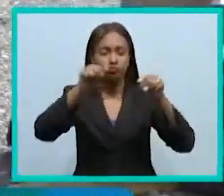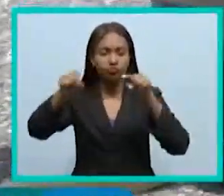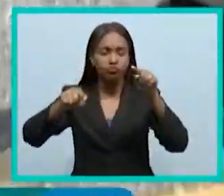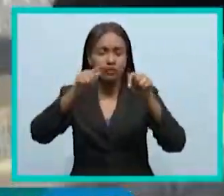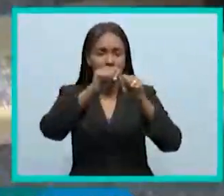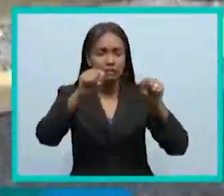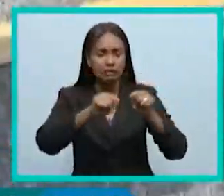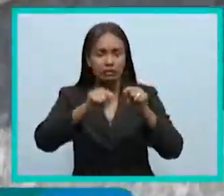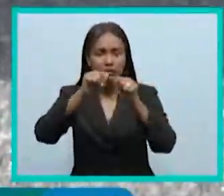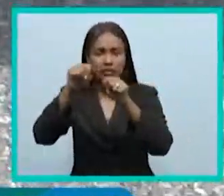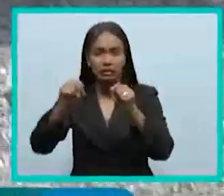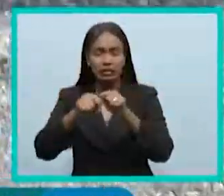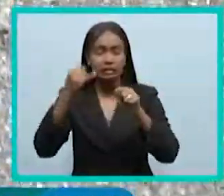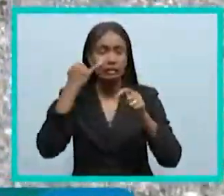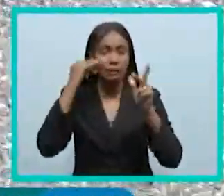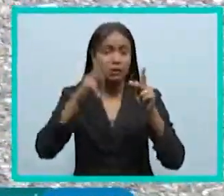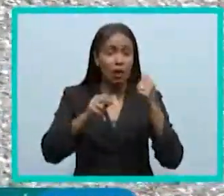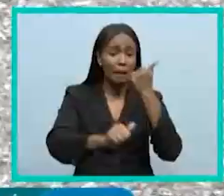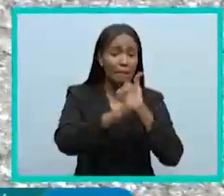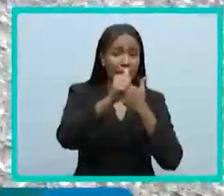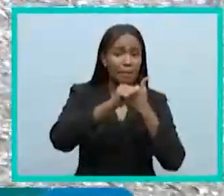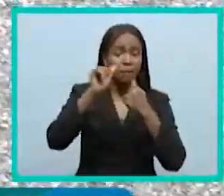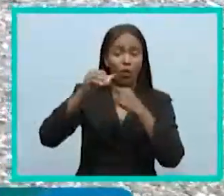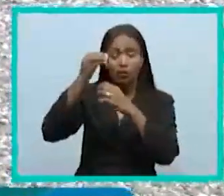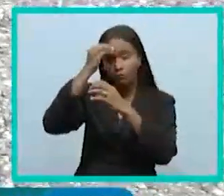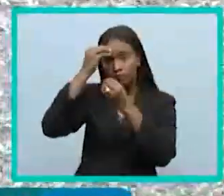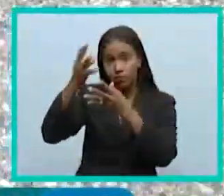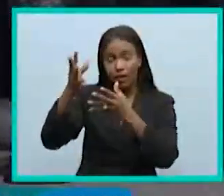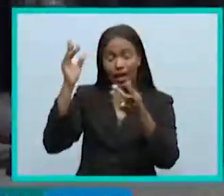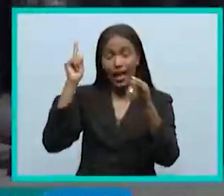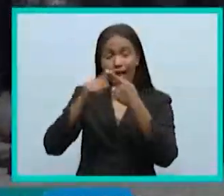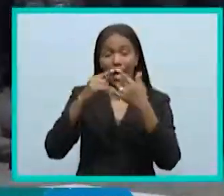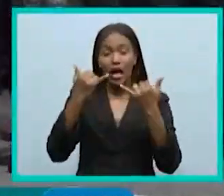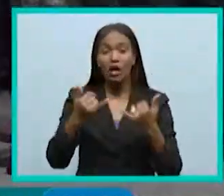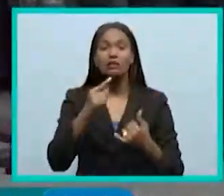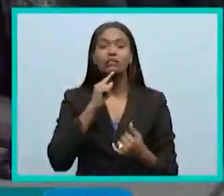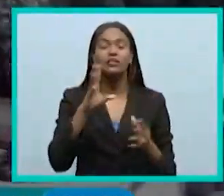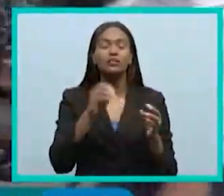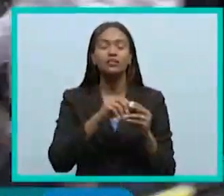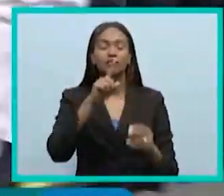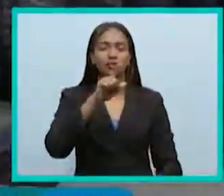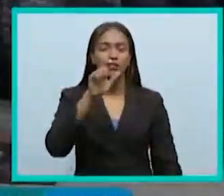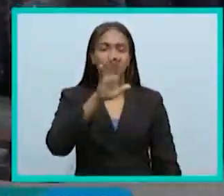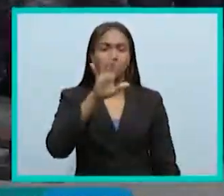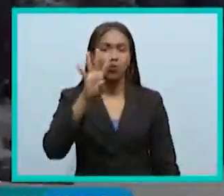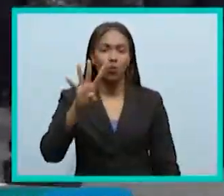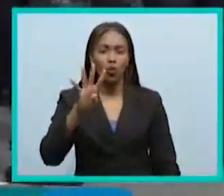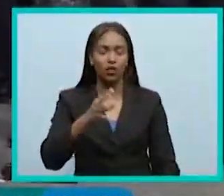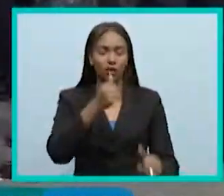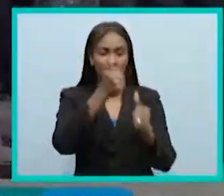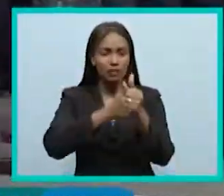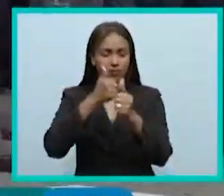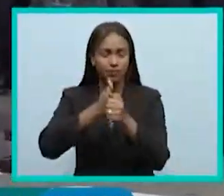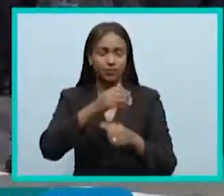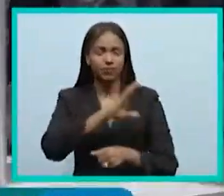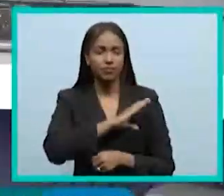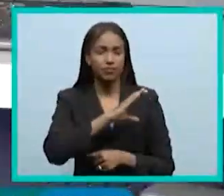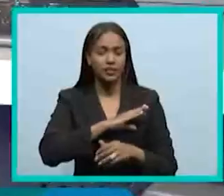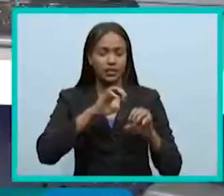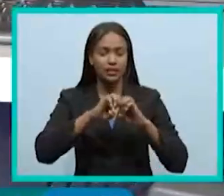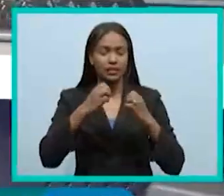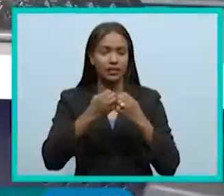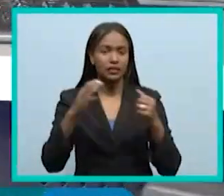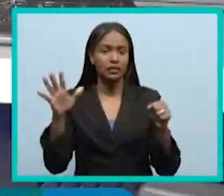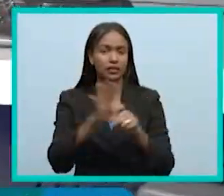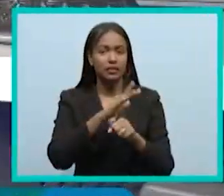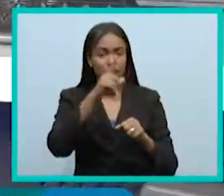los canales de denuncia de los ciudadanos, que hasta el momento eran 154 dotaciones policiales equipados